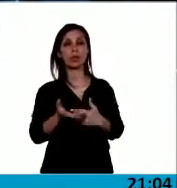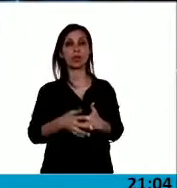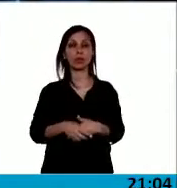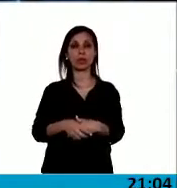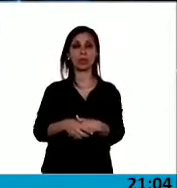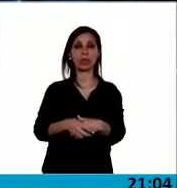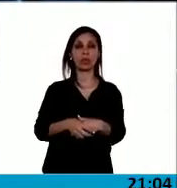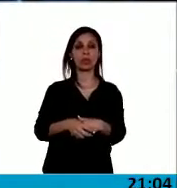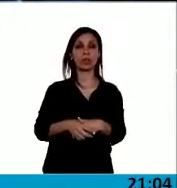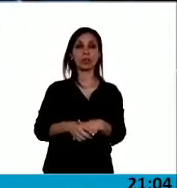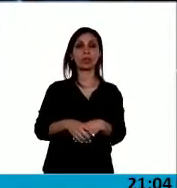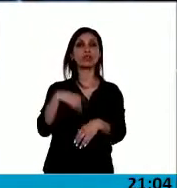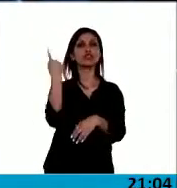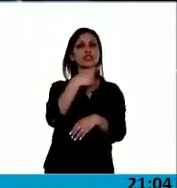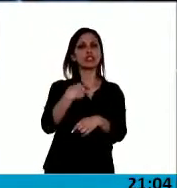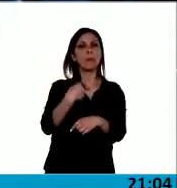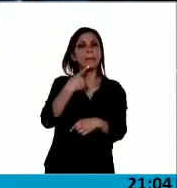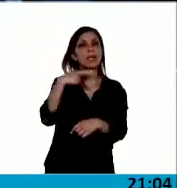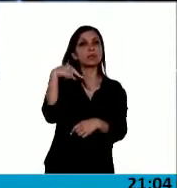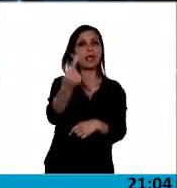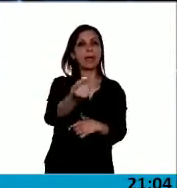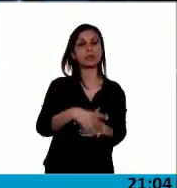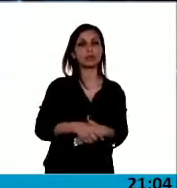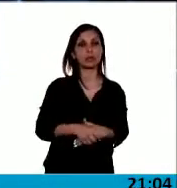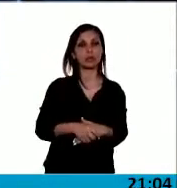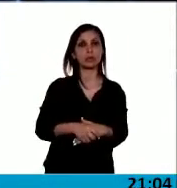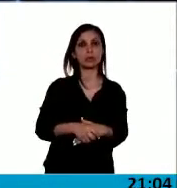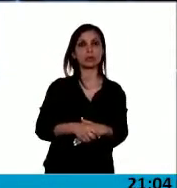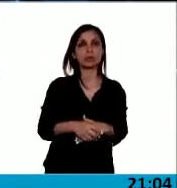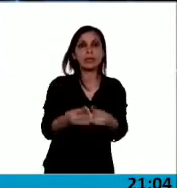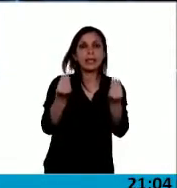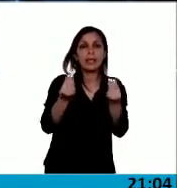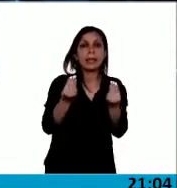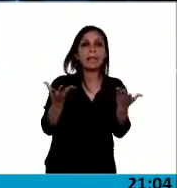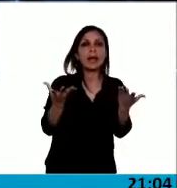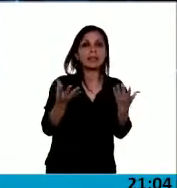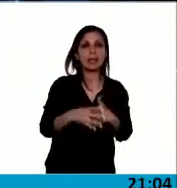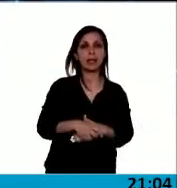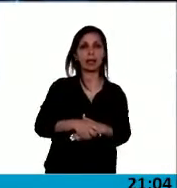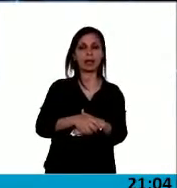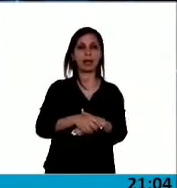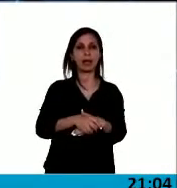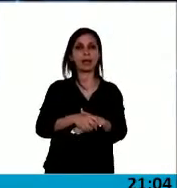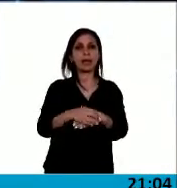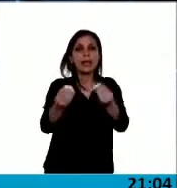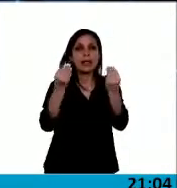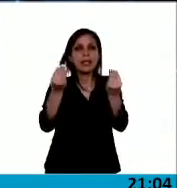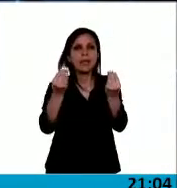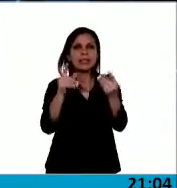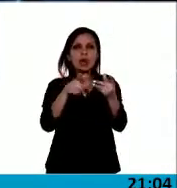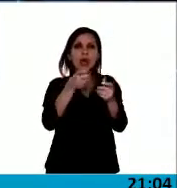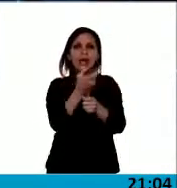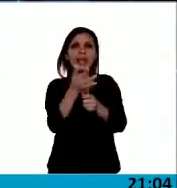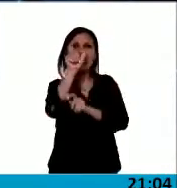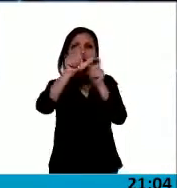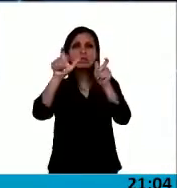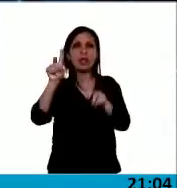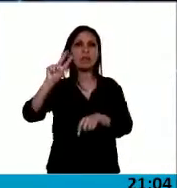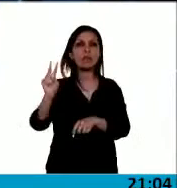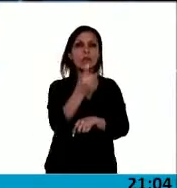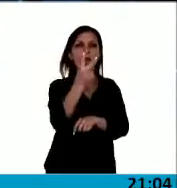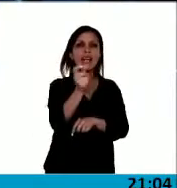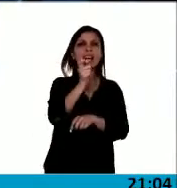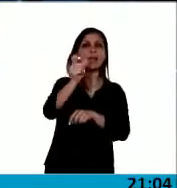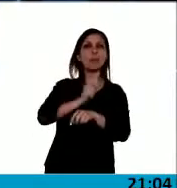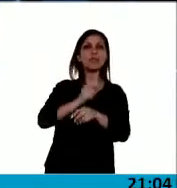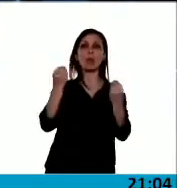Nosotros le preguntamos qué es lo que está pasando con los muertos del COVID y la respuesta es: la culpa es